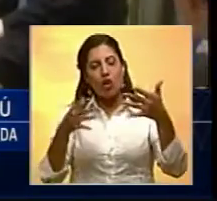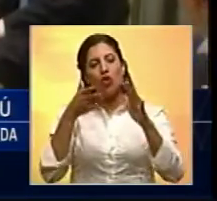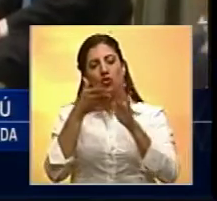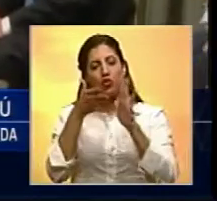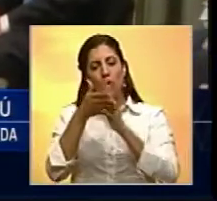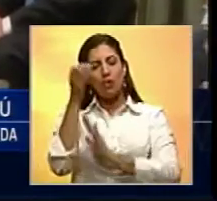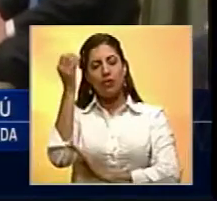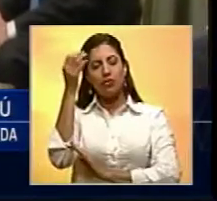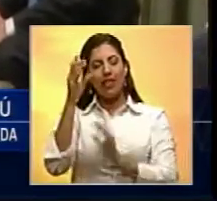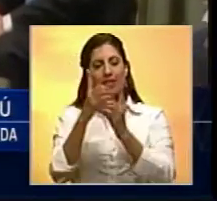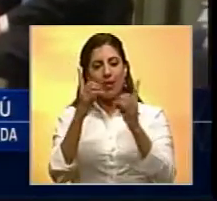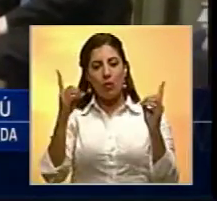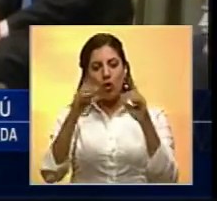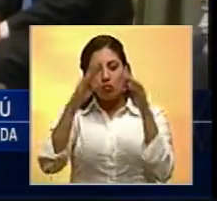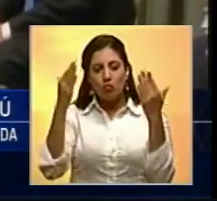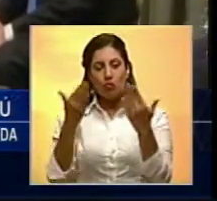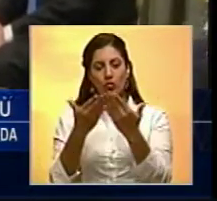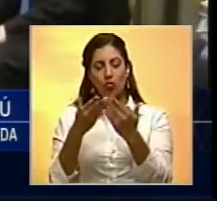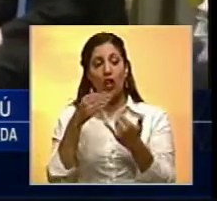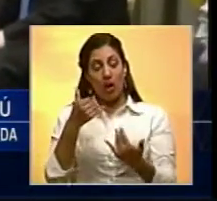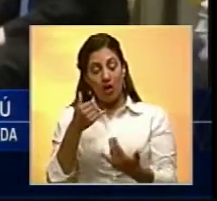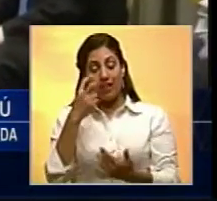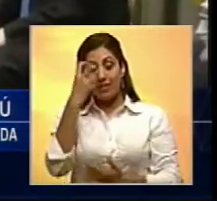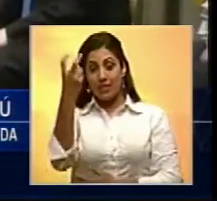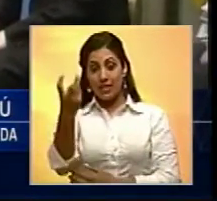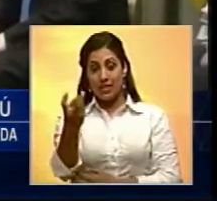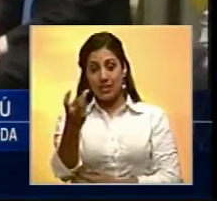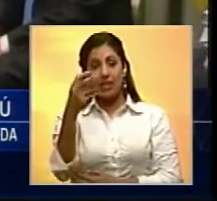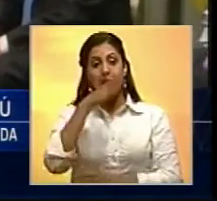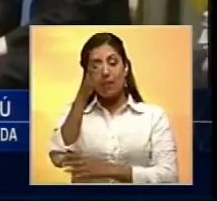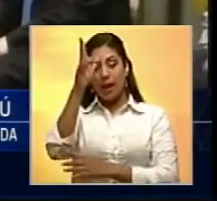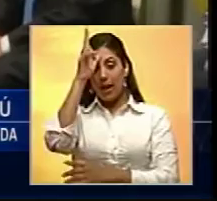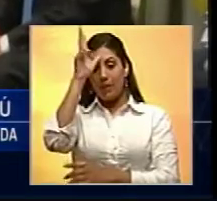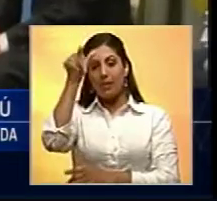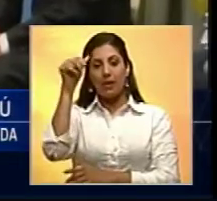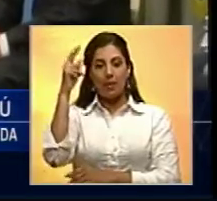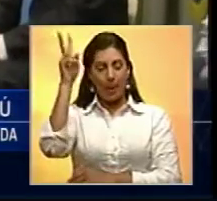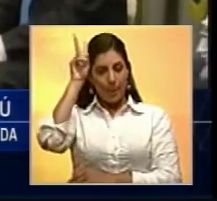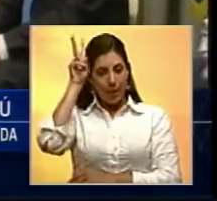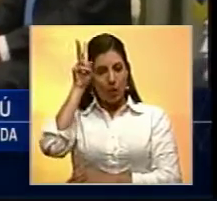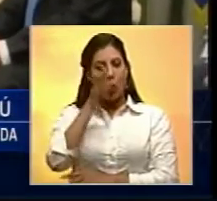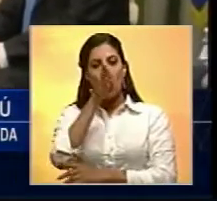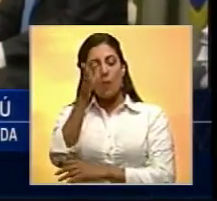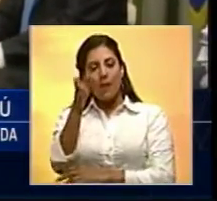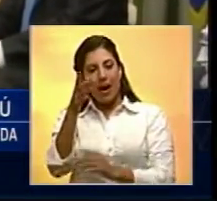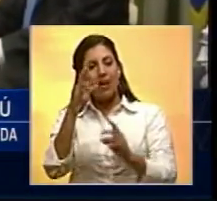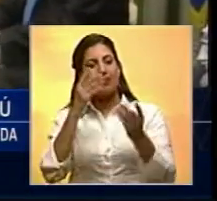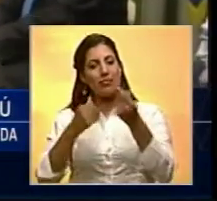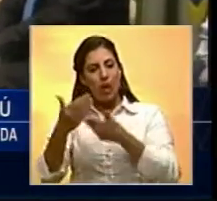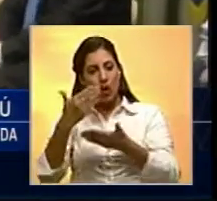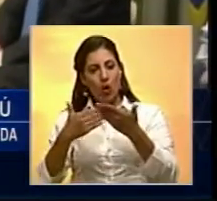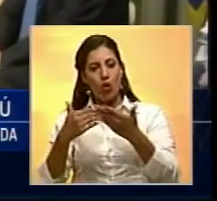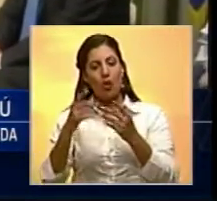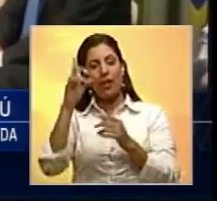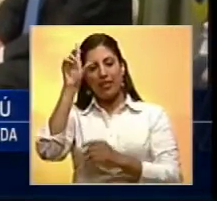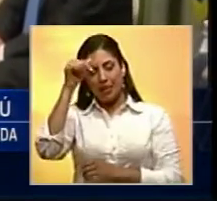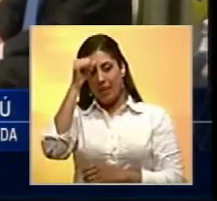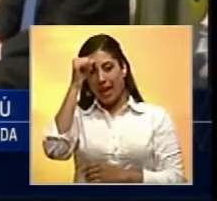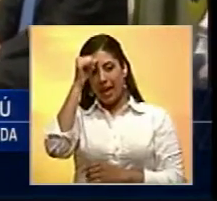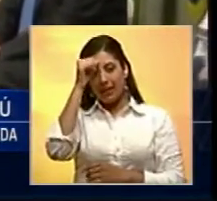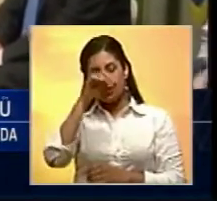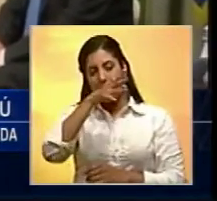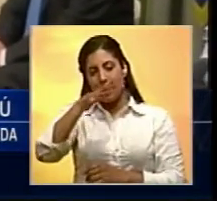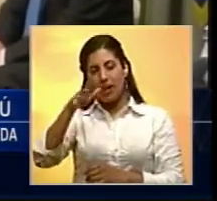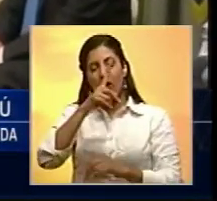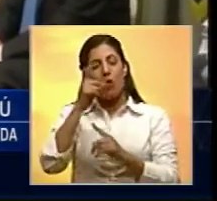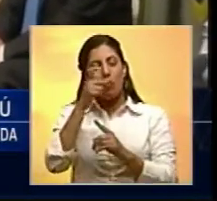democracia y globalización. Tras esta visita irá a Alemania y a Perú, donde asistirá a la Cumbre Económica de Asia-Pacífico. Con